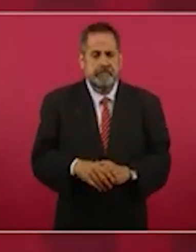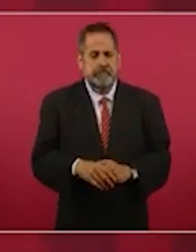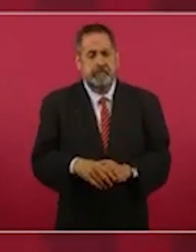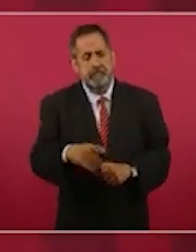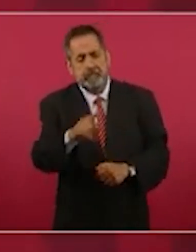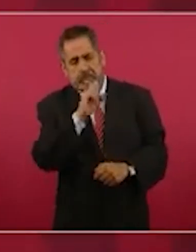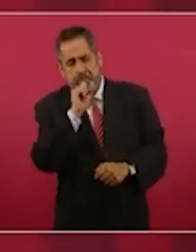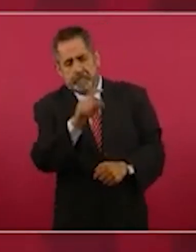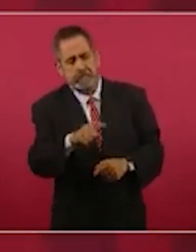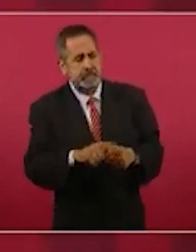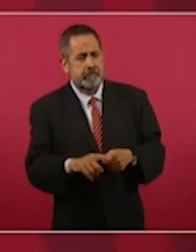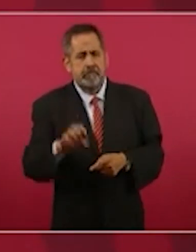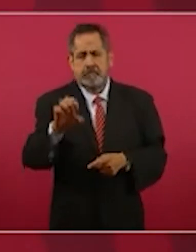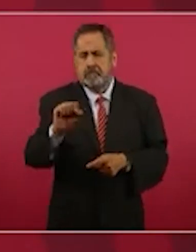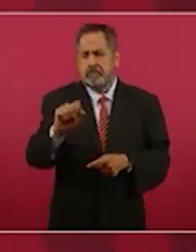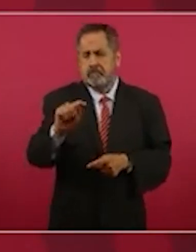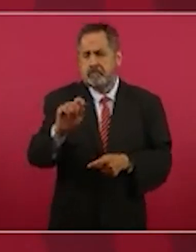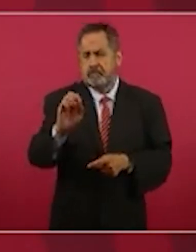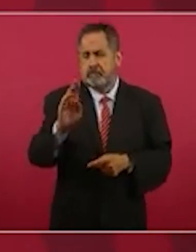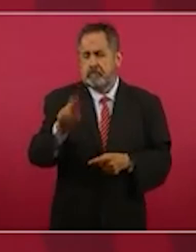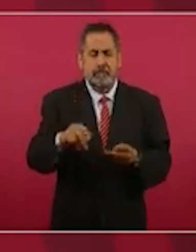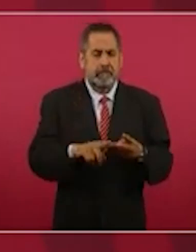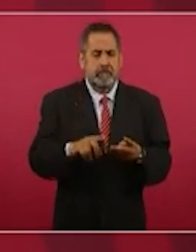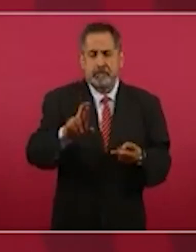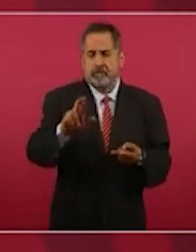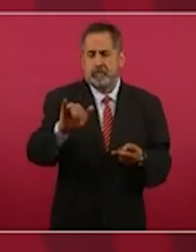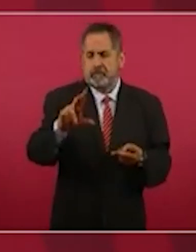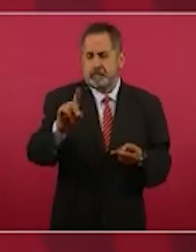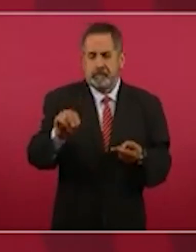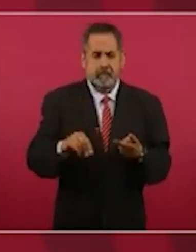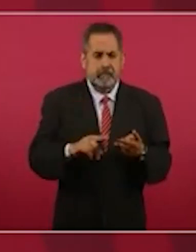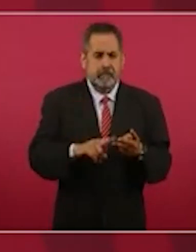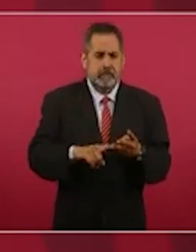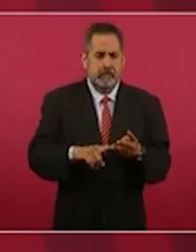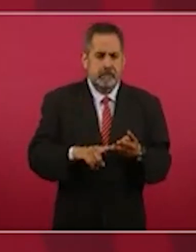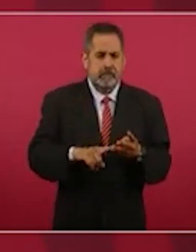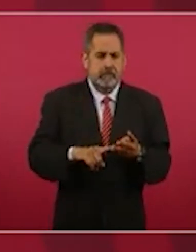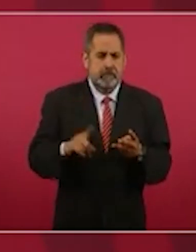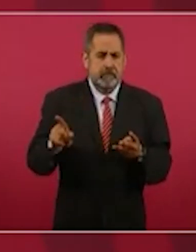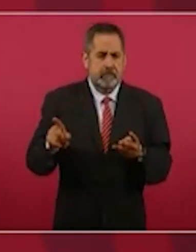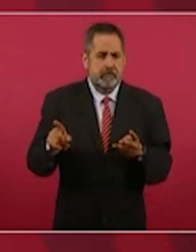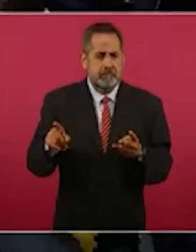también a Esteban, a Ricardo Monreal, Noroña, a